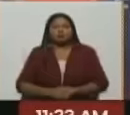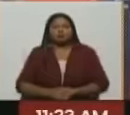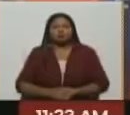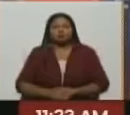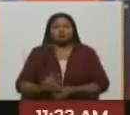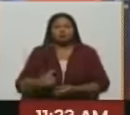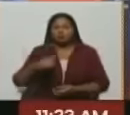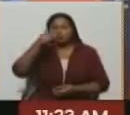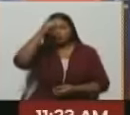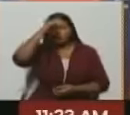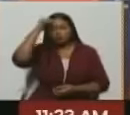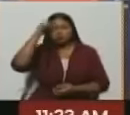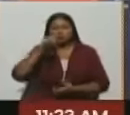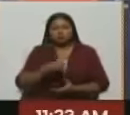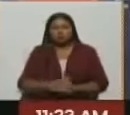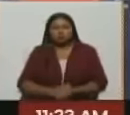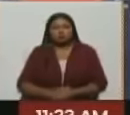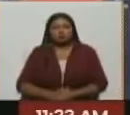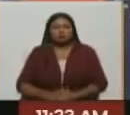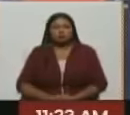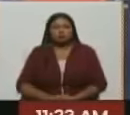domingo.